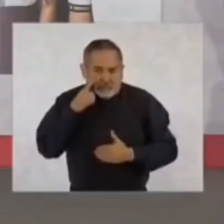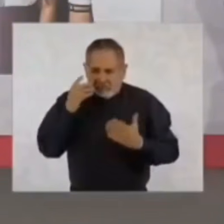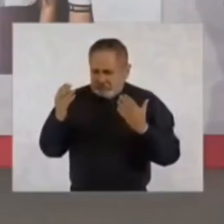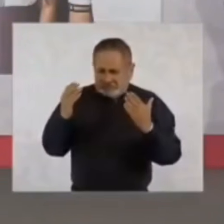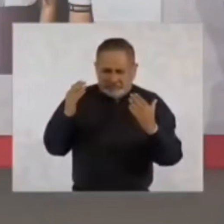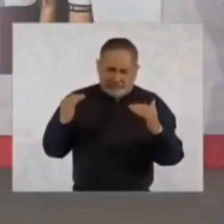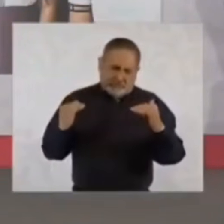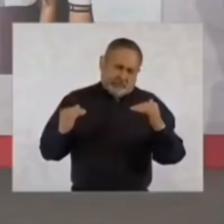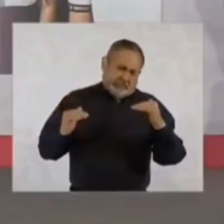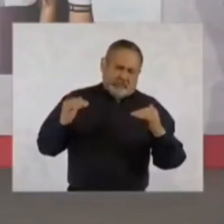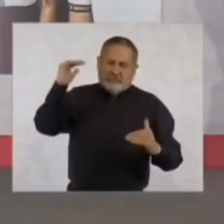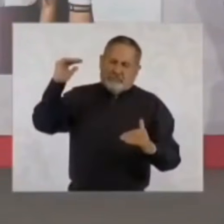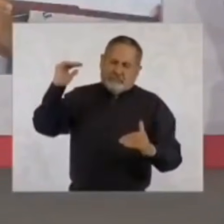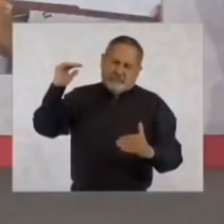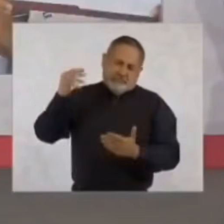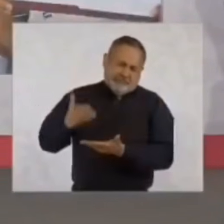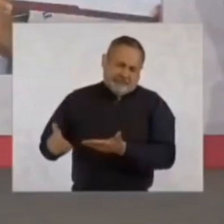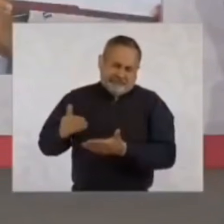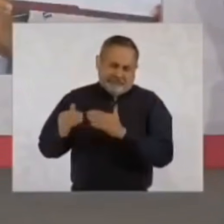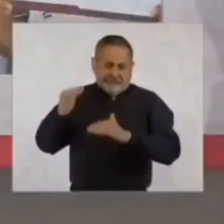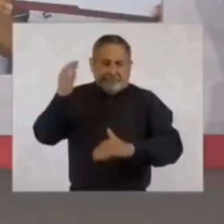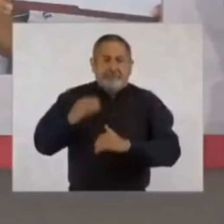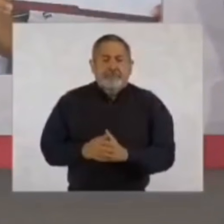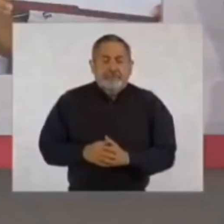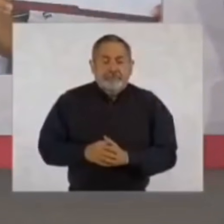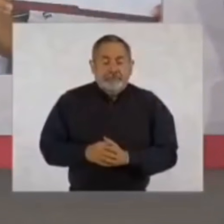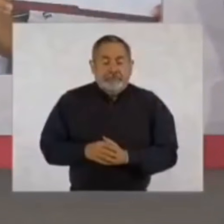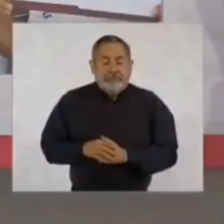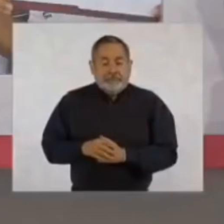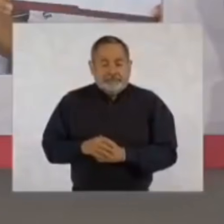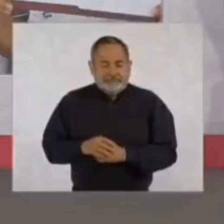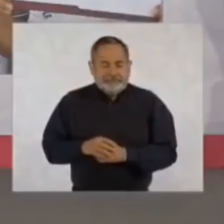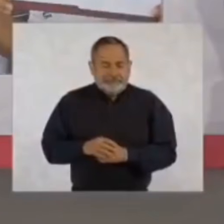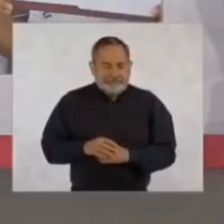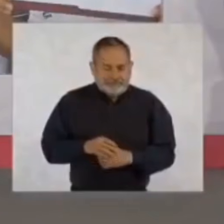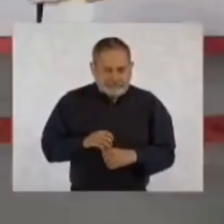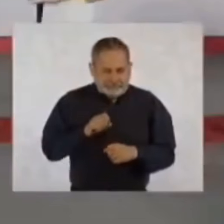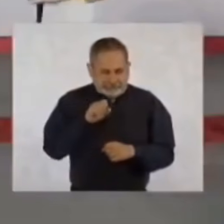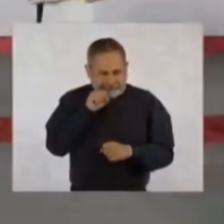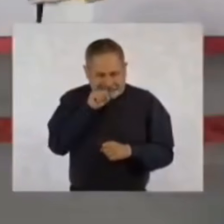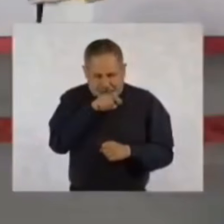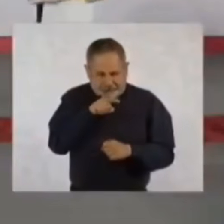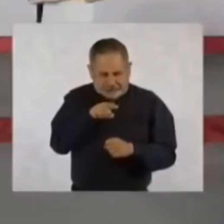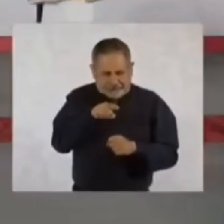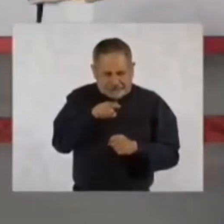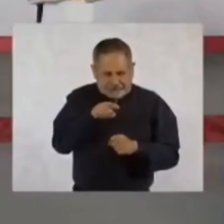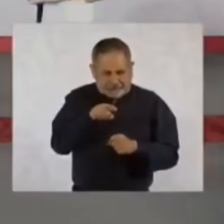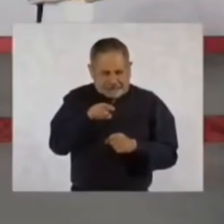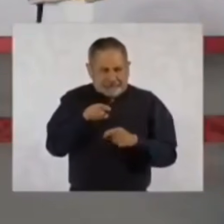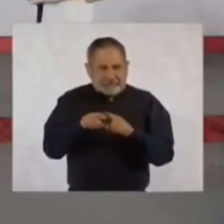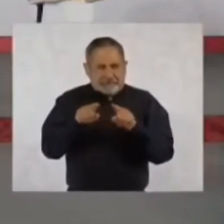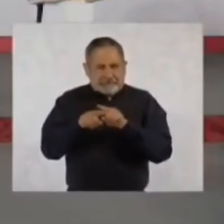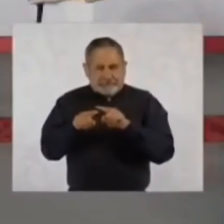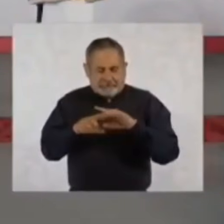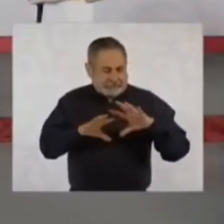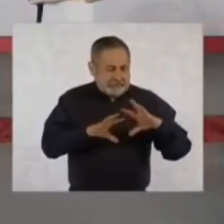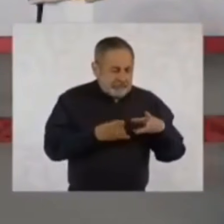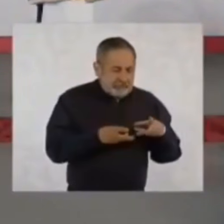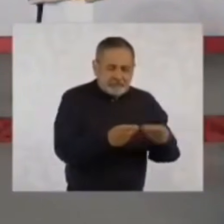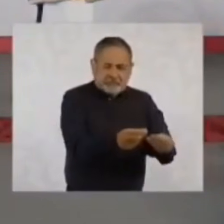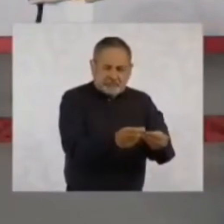gran diferencia. La que sigue, es decir, si sumamos el gasto total con